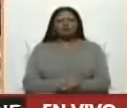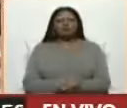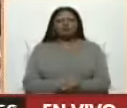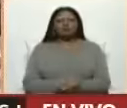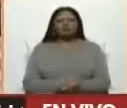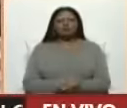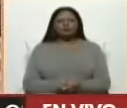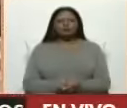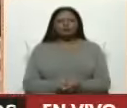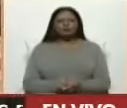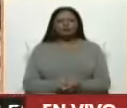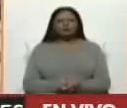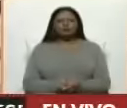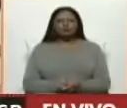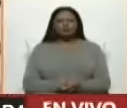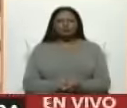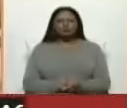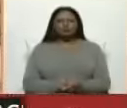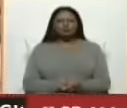Y